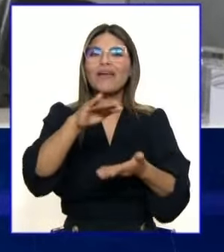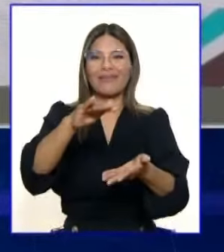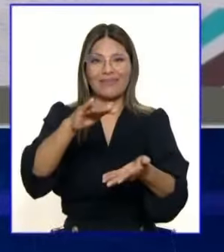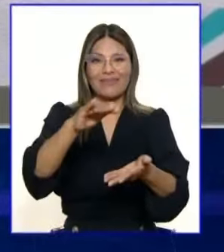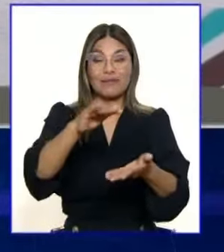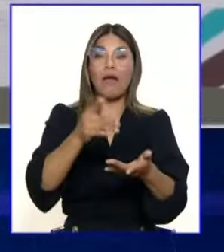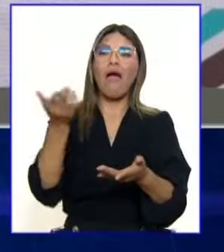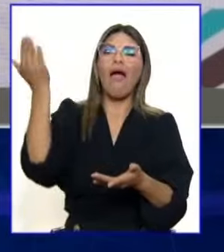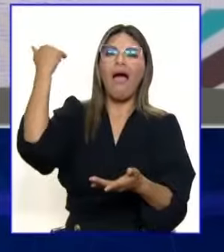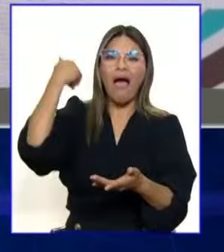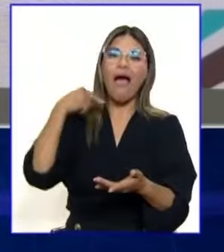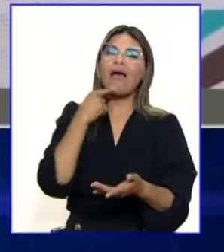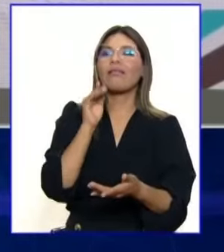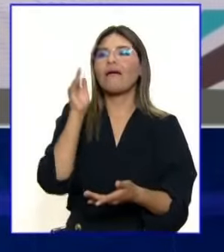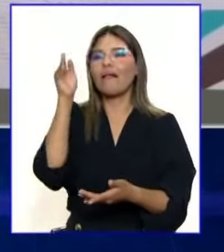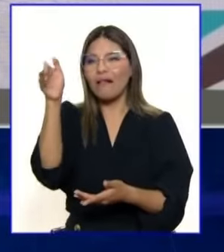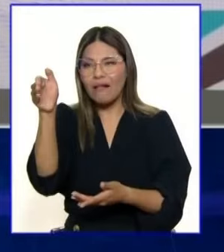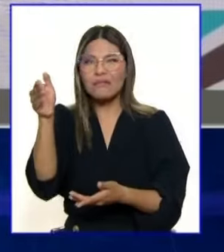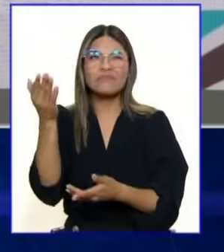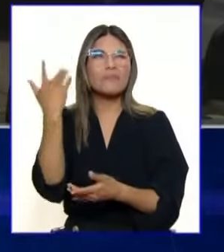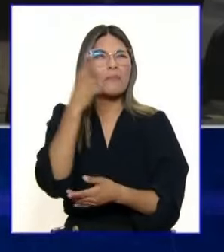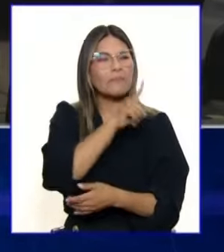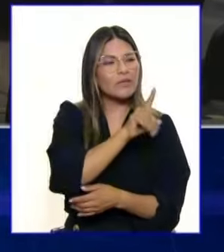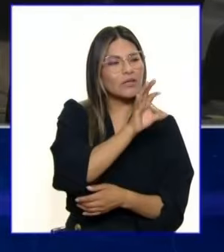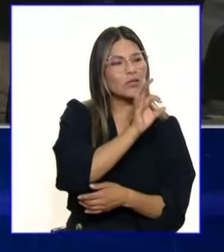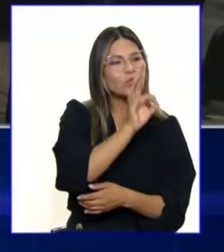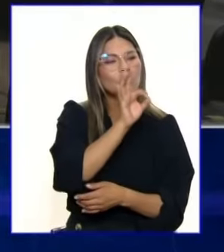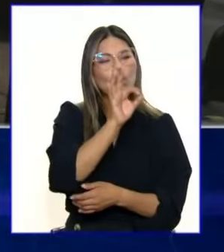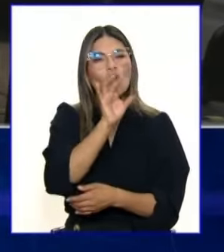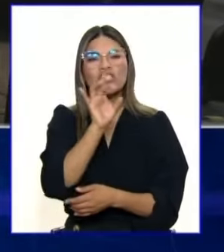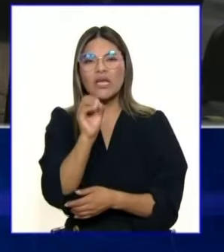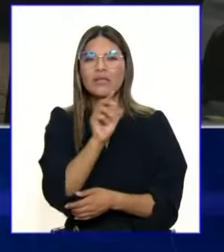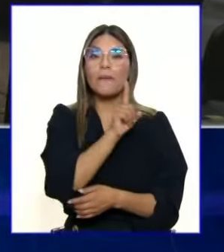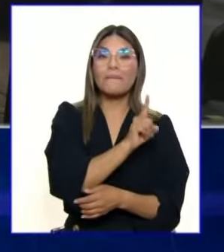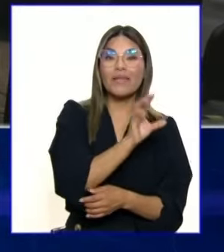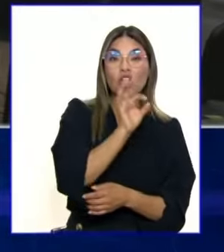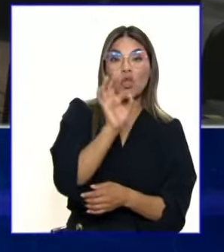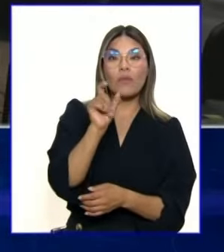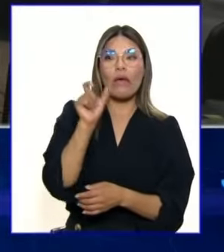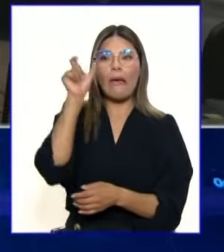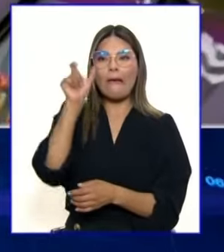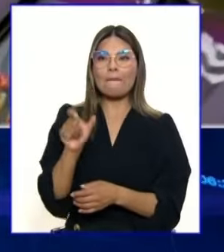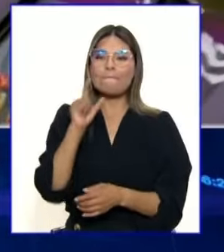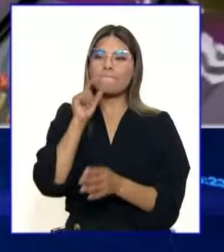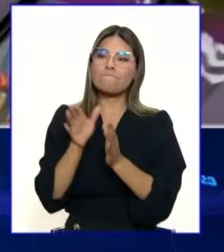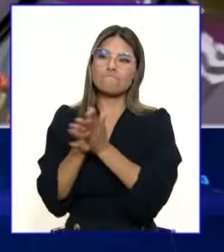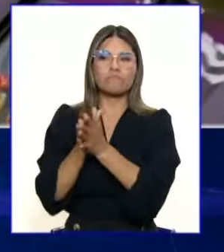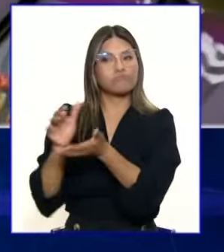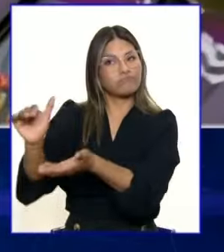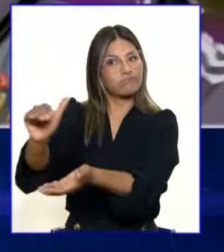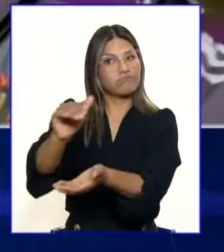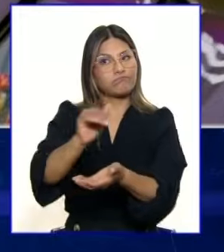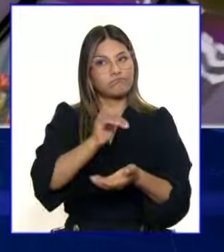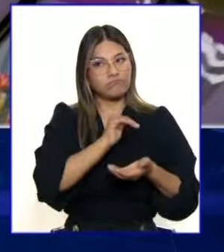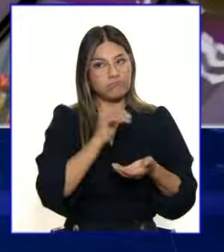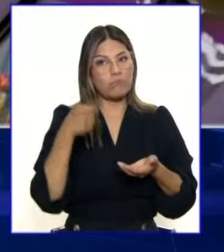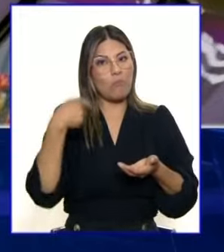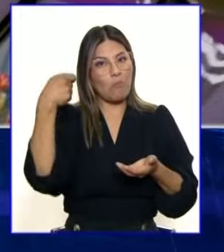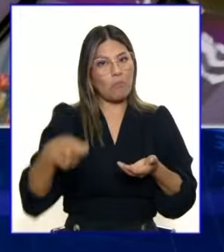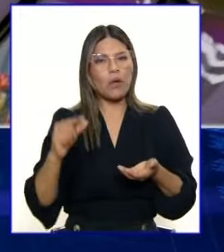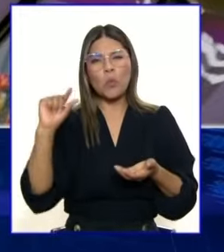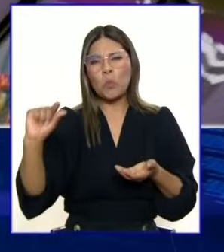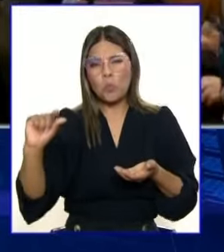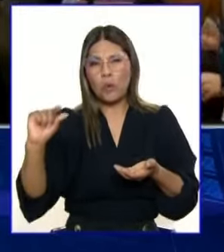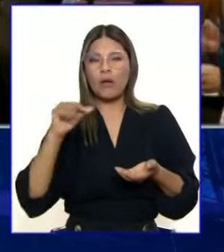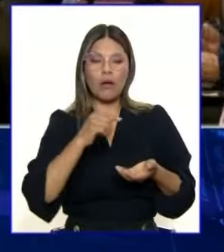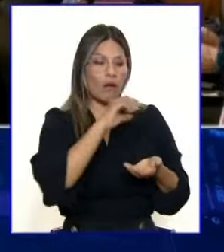intermediarios como era antes, quizá en los 80s y los 90s, que habían acopiadores que ganaban sustanciales porciones de los dividendos